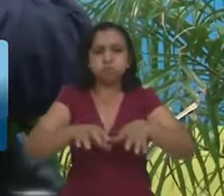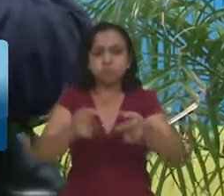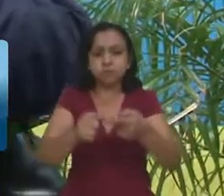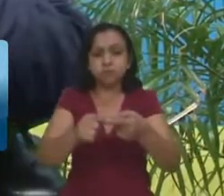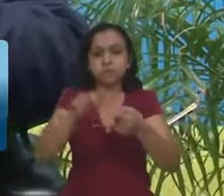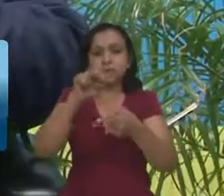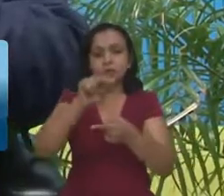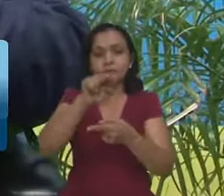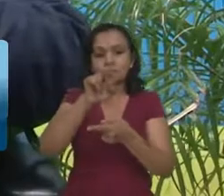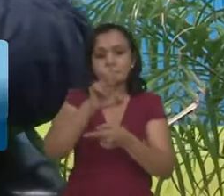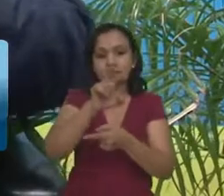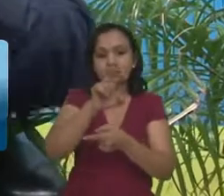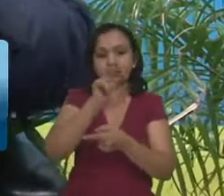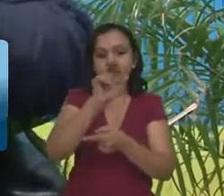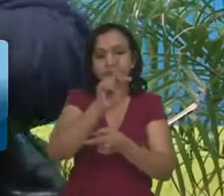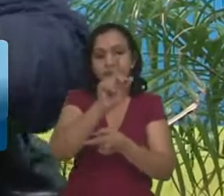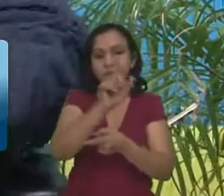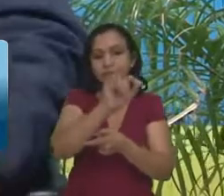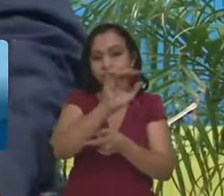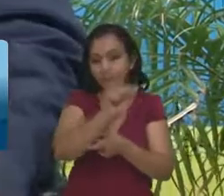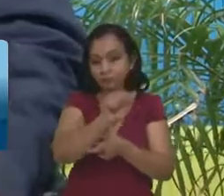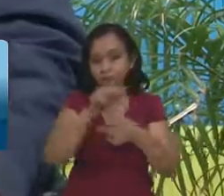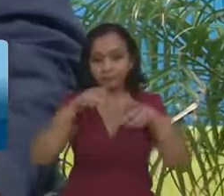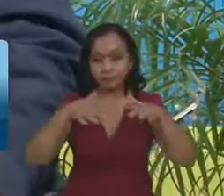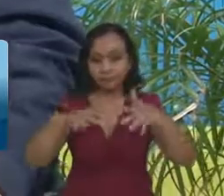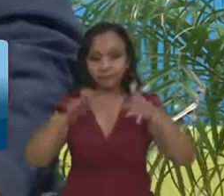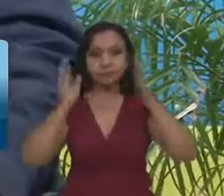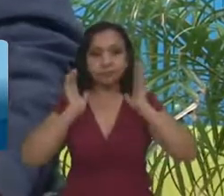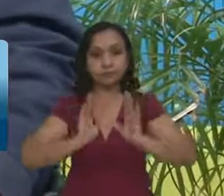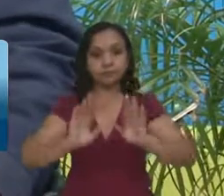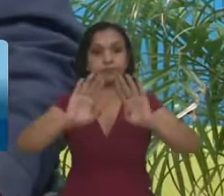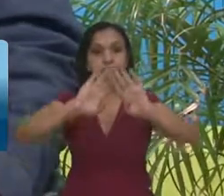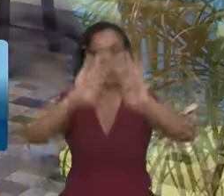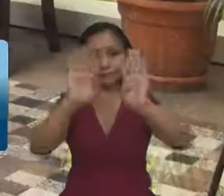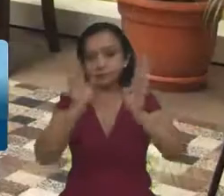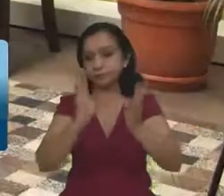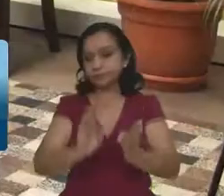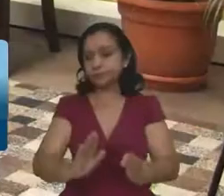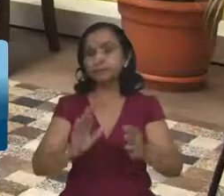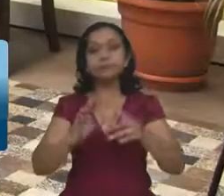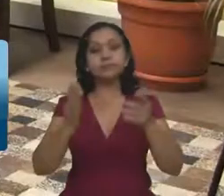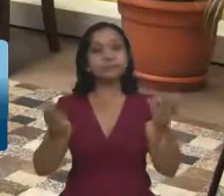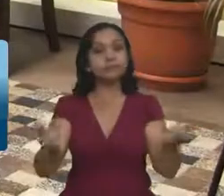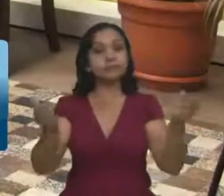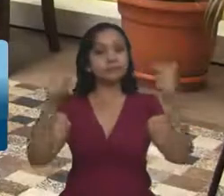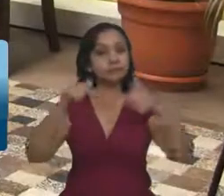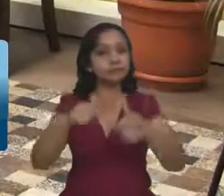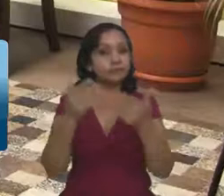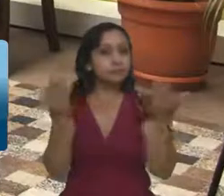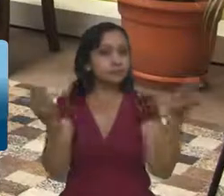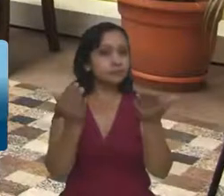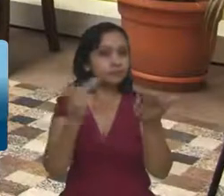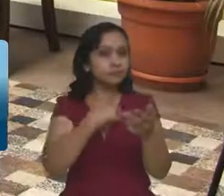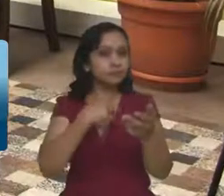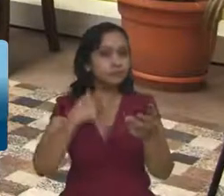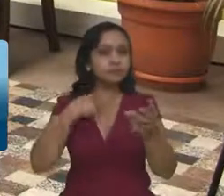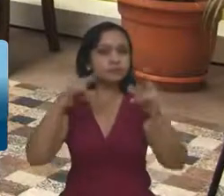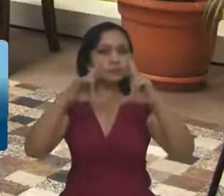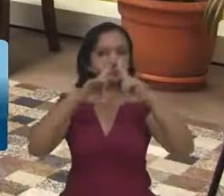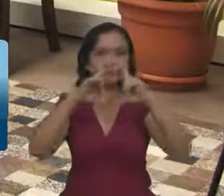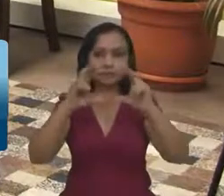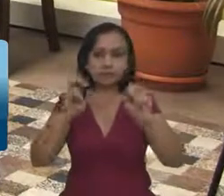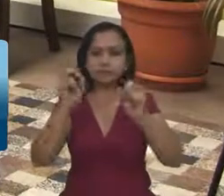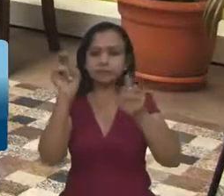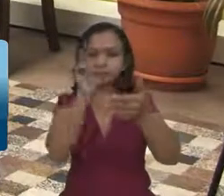neuropatías periféricas al dañarse los nervios. Ya, ahora, ¿qué tan frecuentes son en nuestro país? Yo